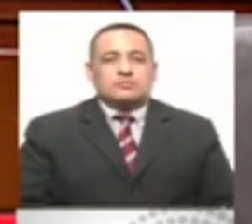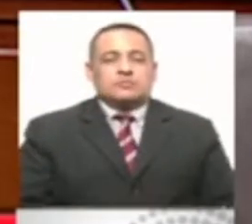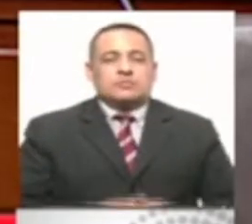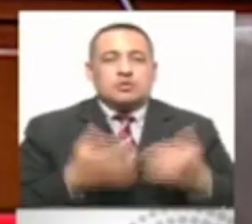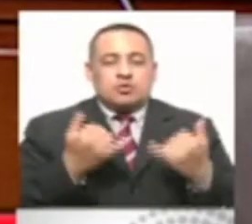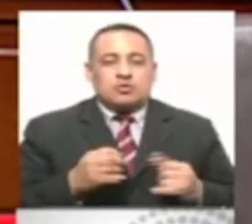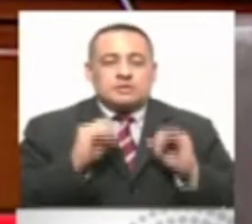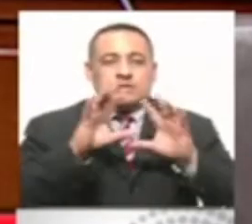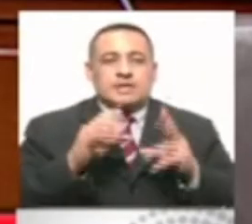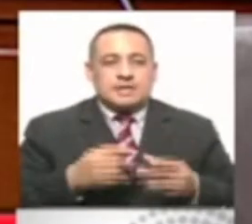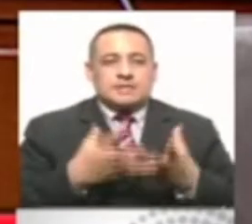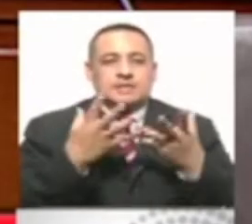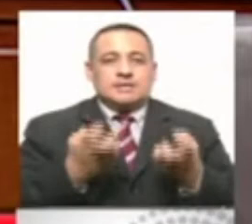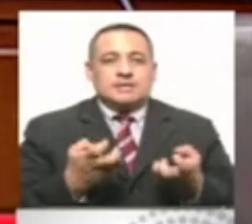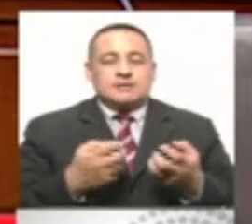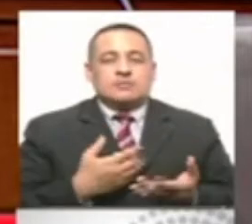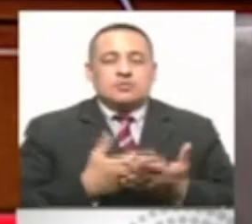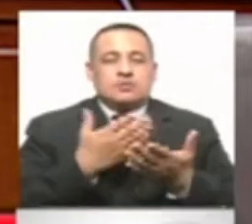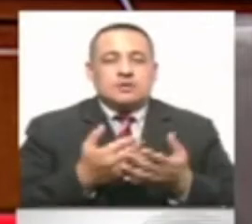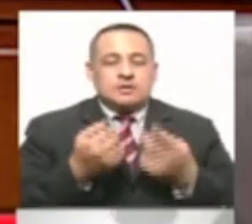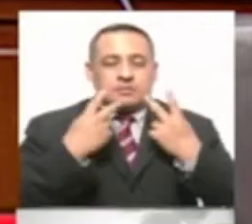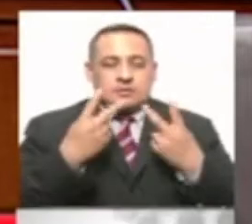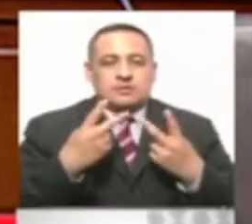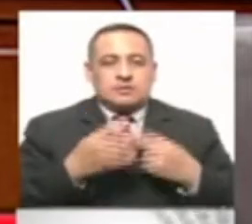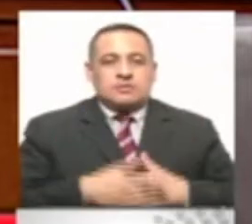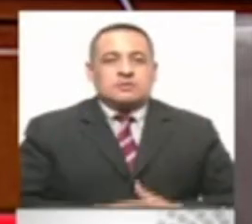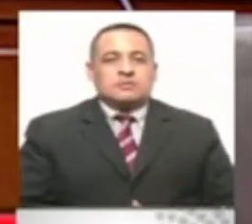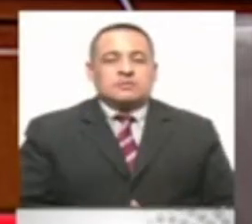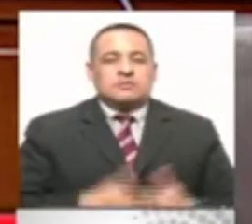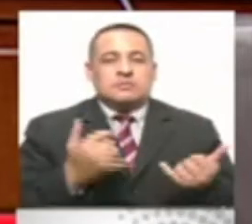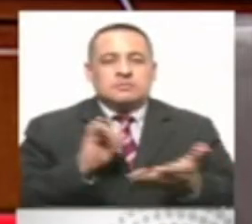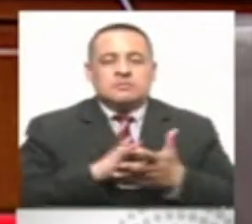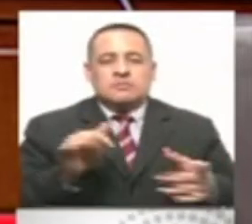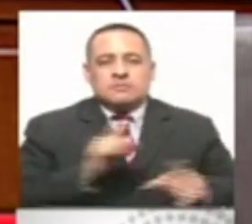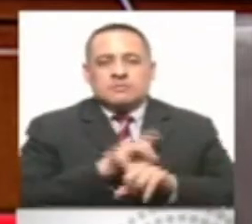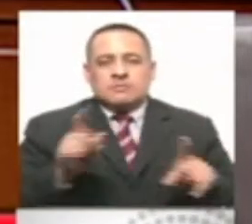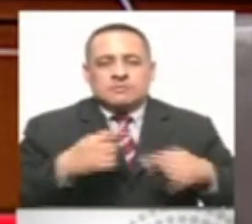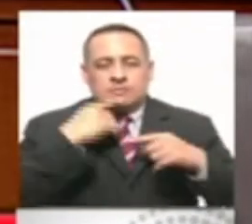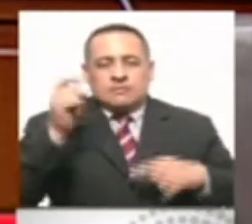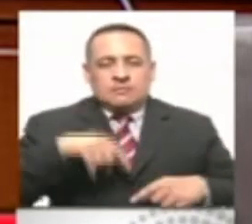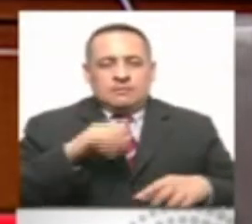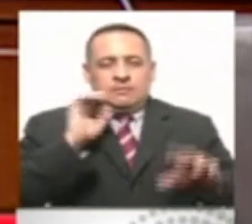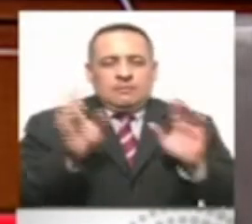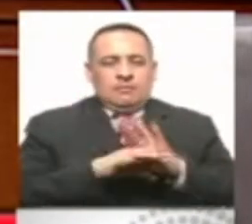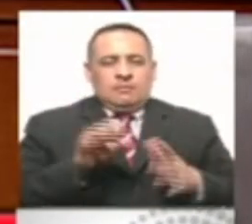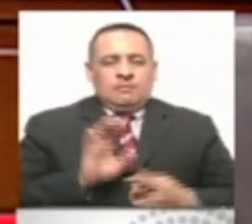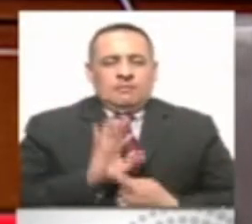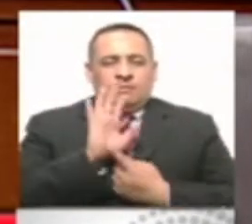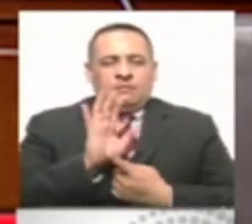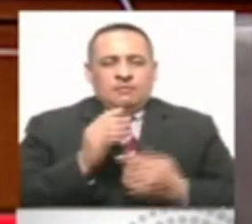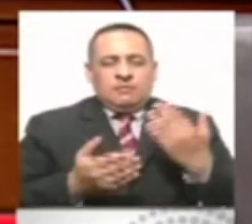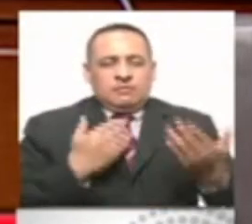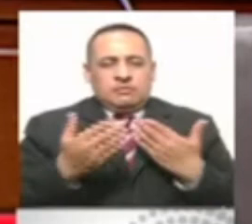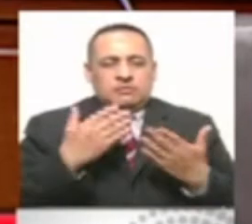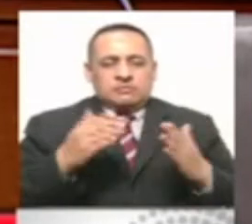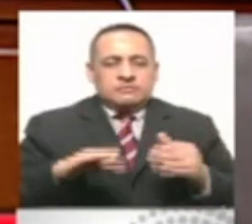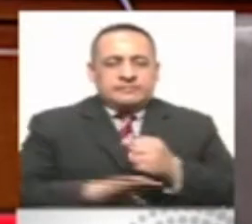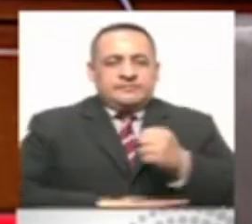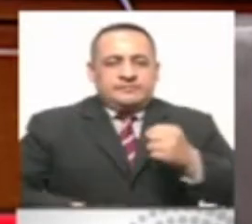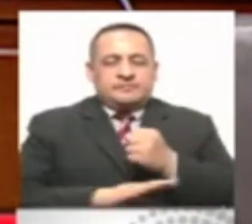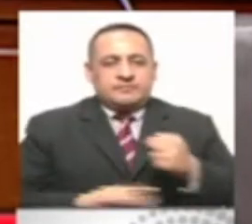Hoy día se pretende cuestionar bajo argumentos que no deben ser aplicados de una manera